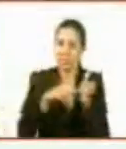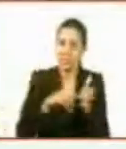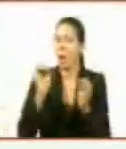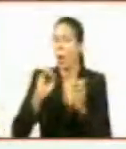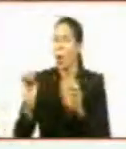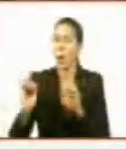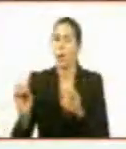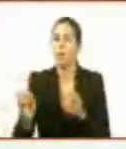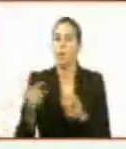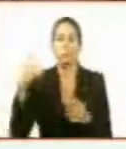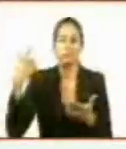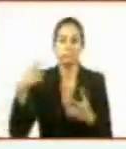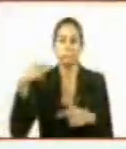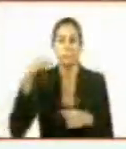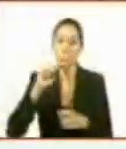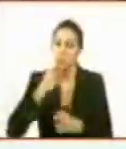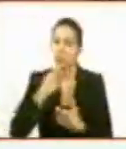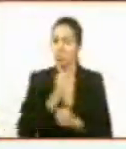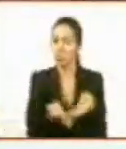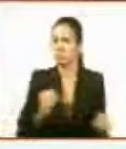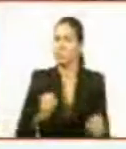No se pudiera hacer una gira como esta.